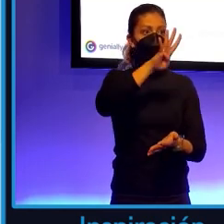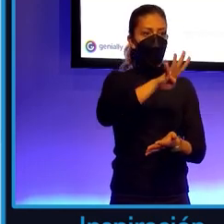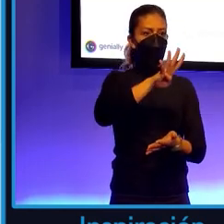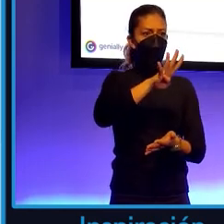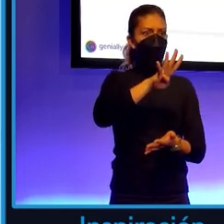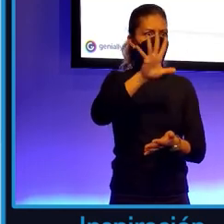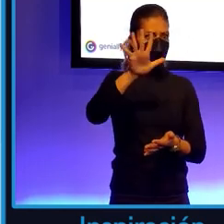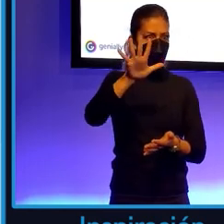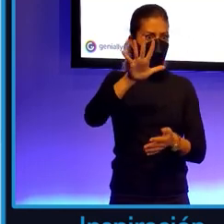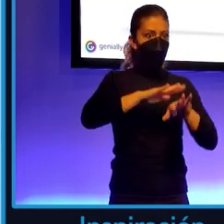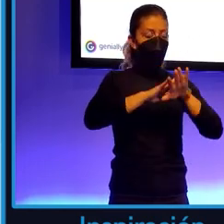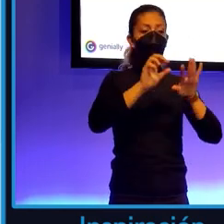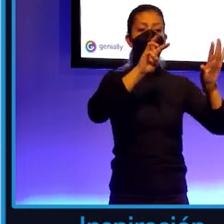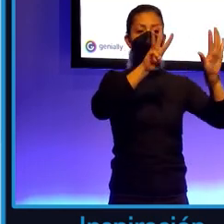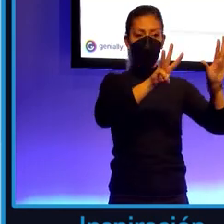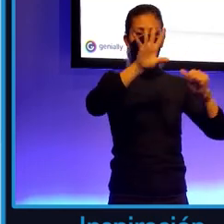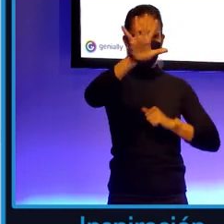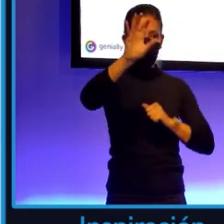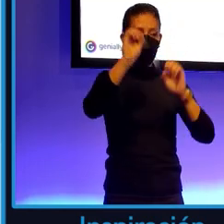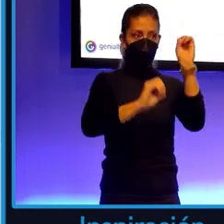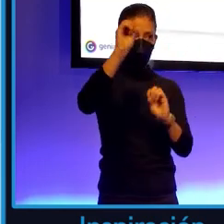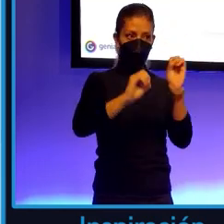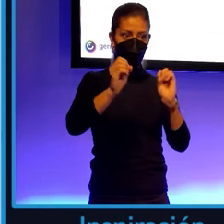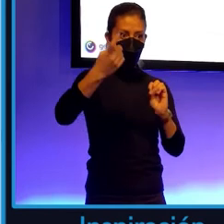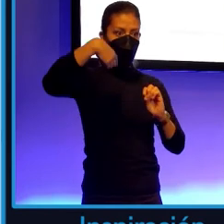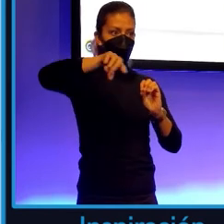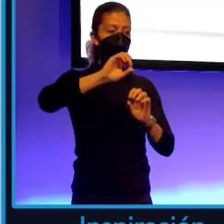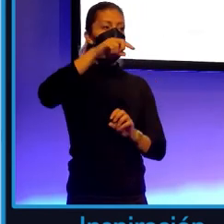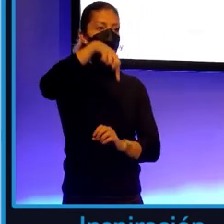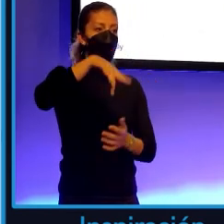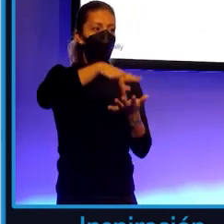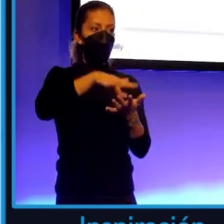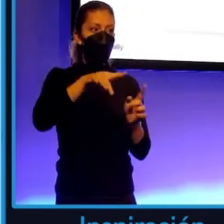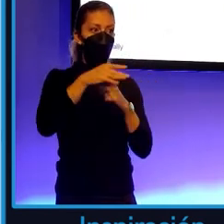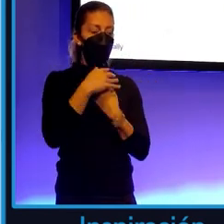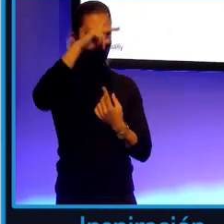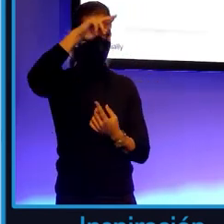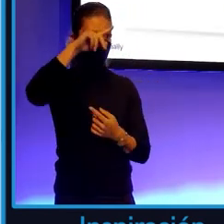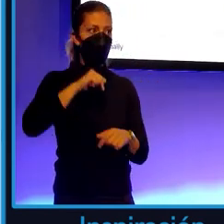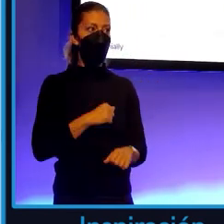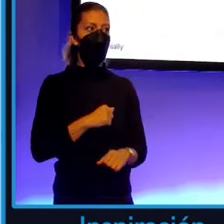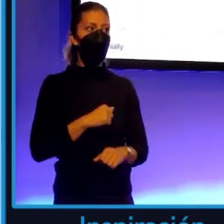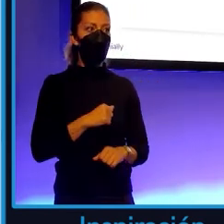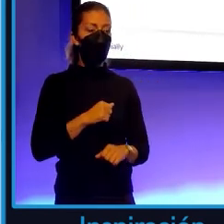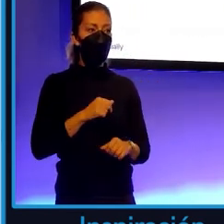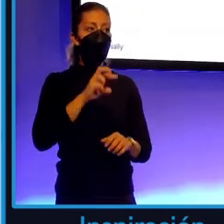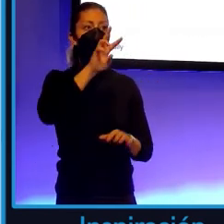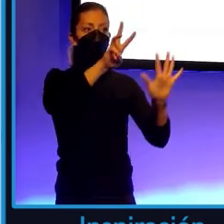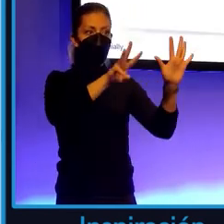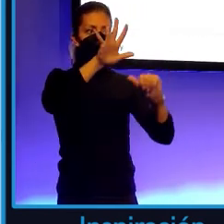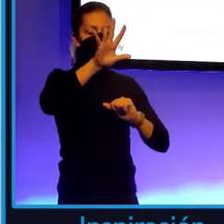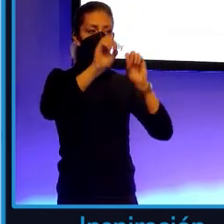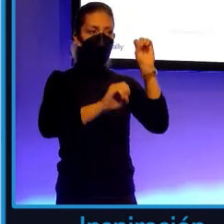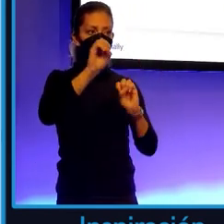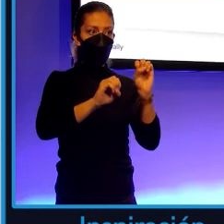devastar el futuro mi madre no que cifra importantísima el 85% de las profesiones que vaya a ver en 2030 no